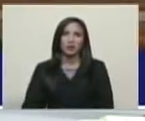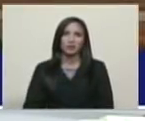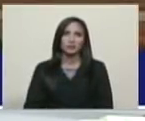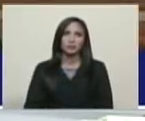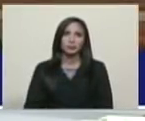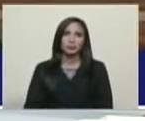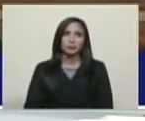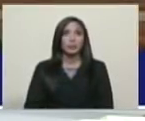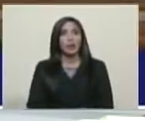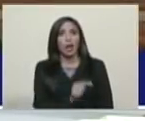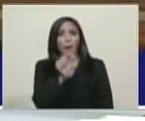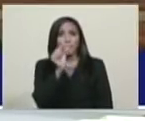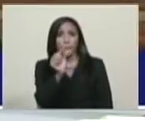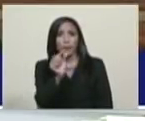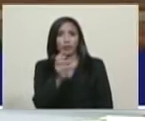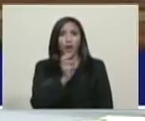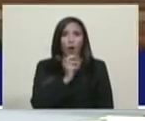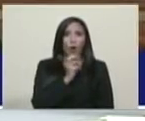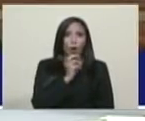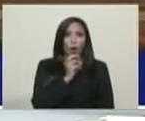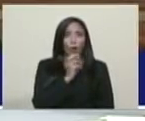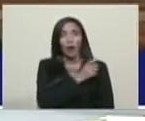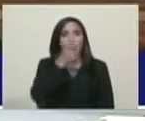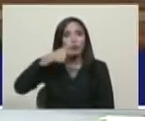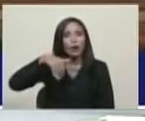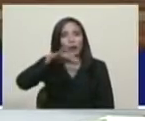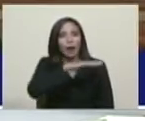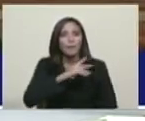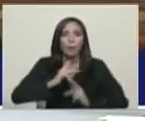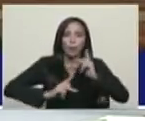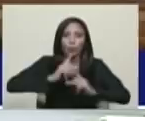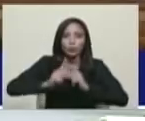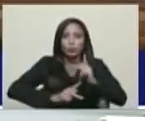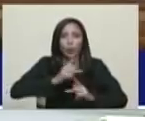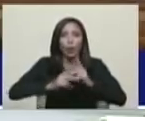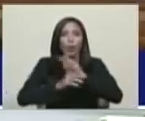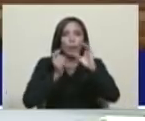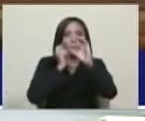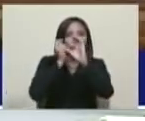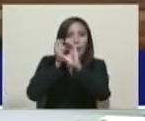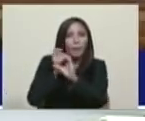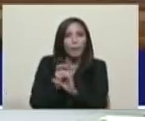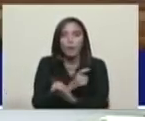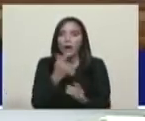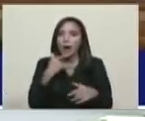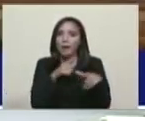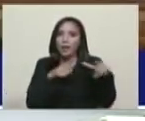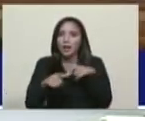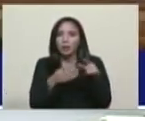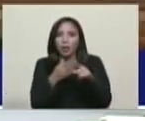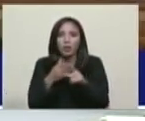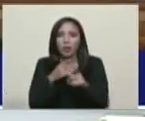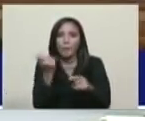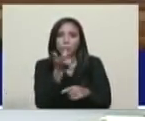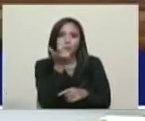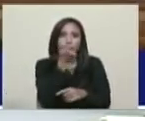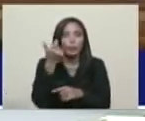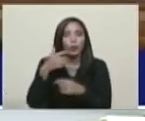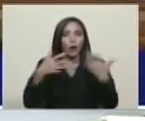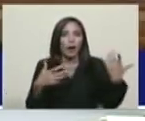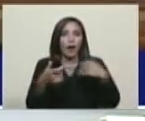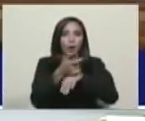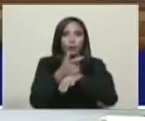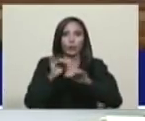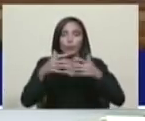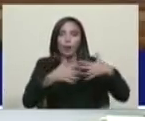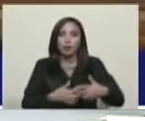La pepita de oro que están haciendo del campo, de la tierra, ya tiene un decreto de persecución del gobierno de los